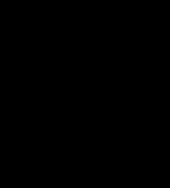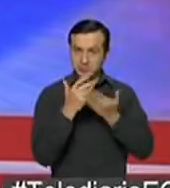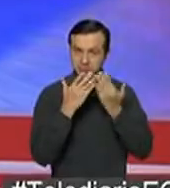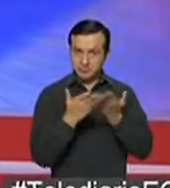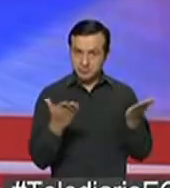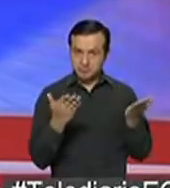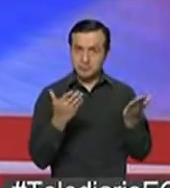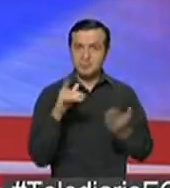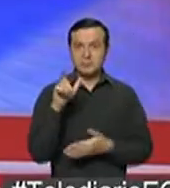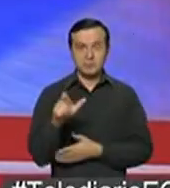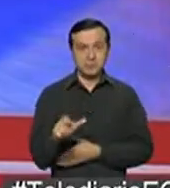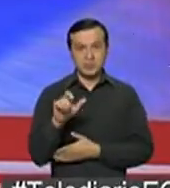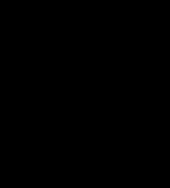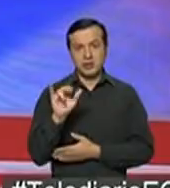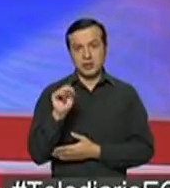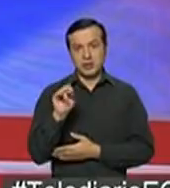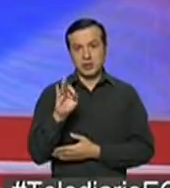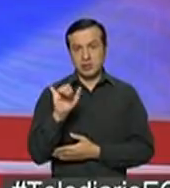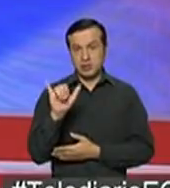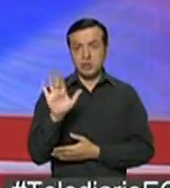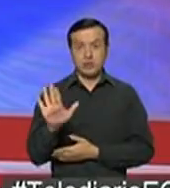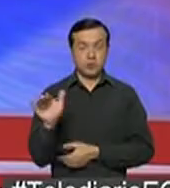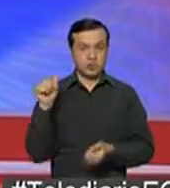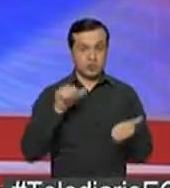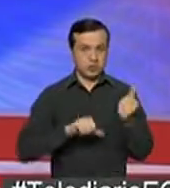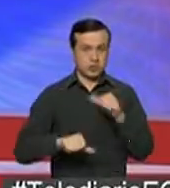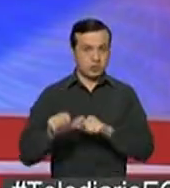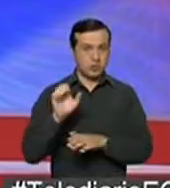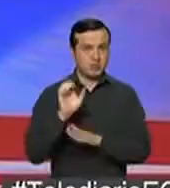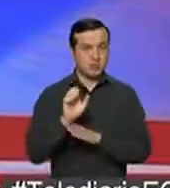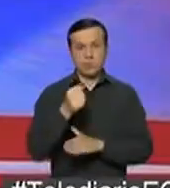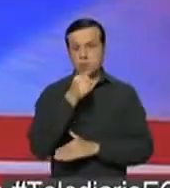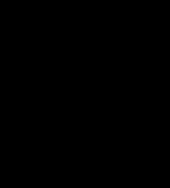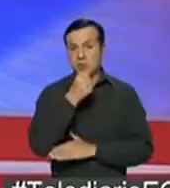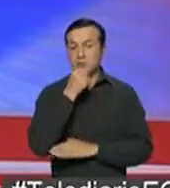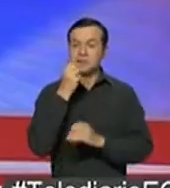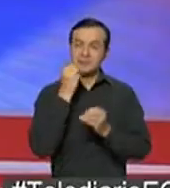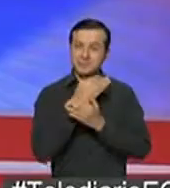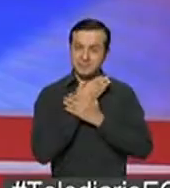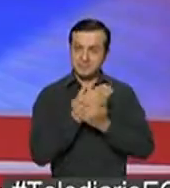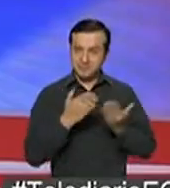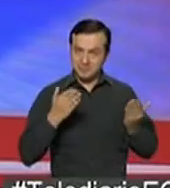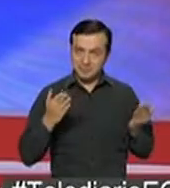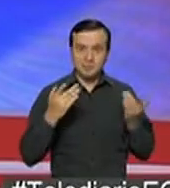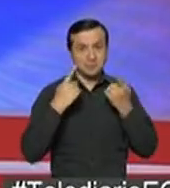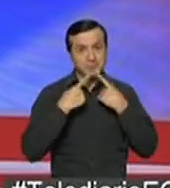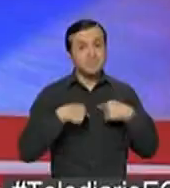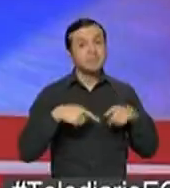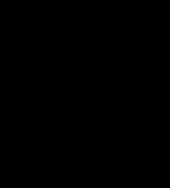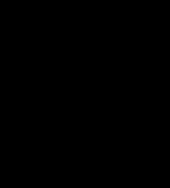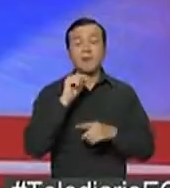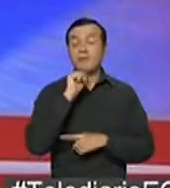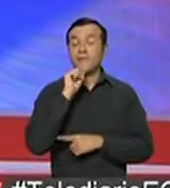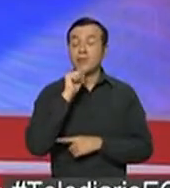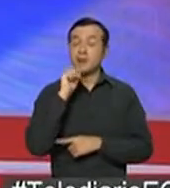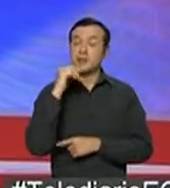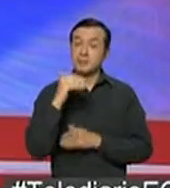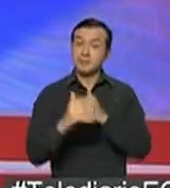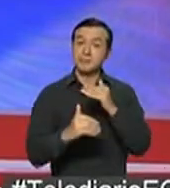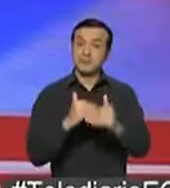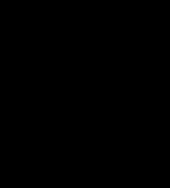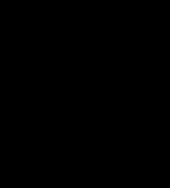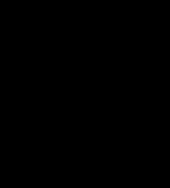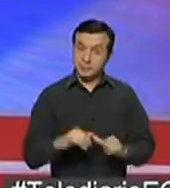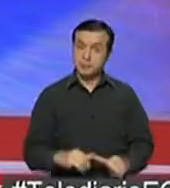lo sostuvo Inti Gronenberg, científico ecuatoriano, en nuestro espacio de entrevistas. Sin embargo, dijo que todavía queda un largo camino por